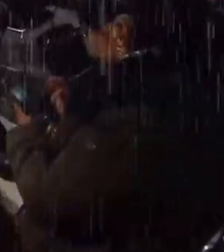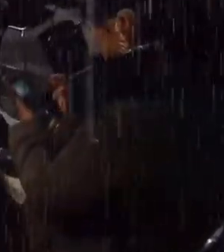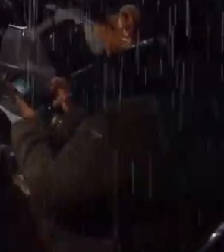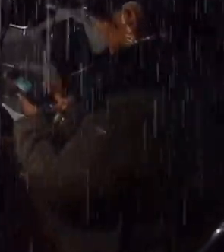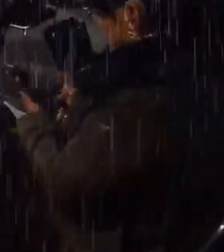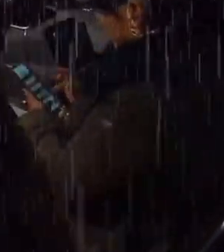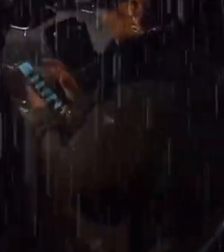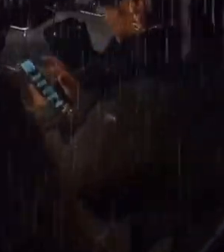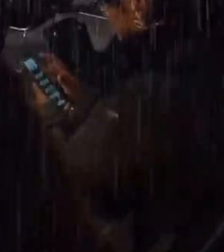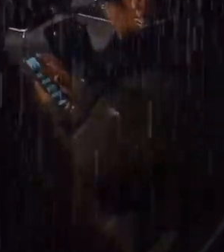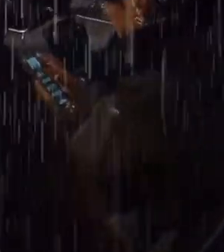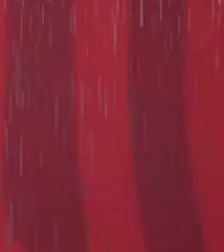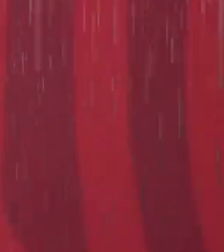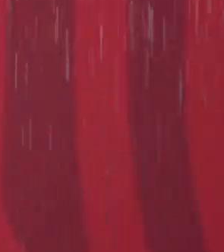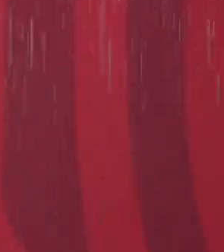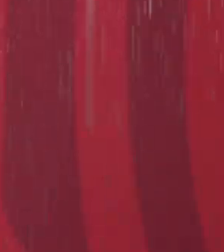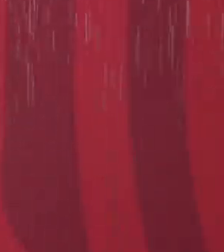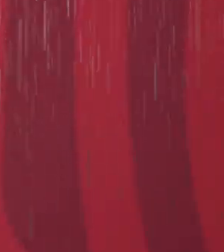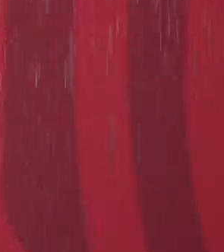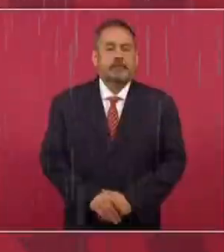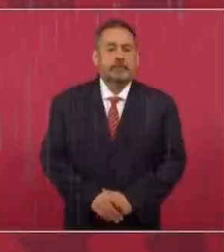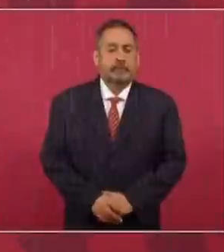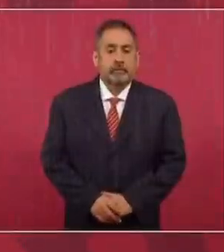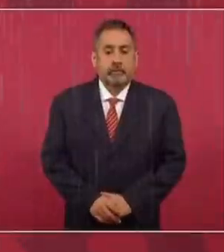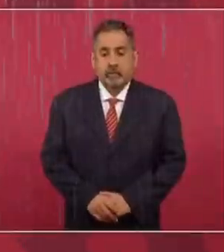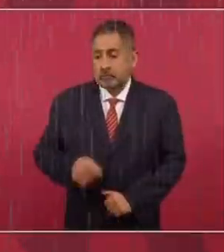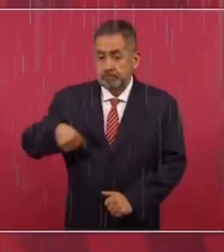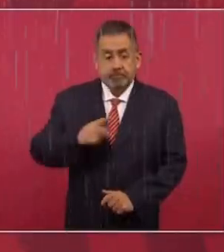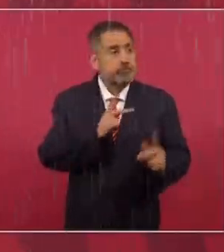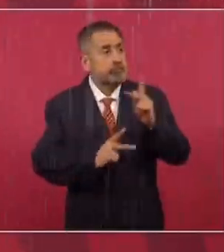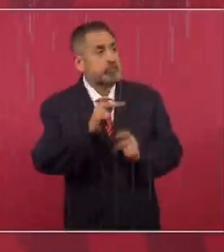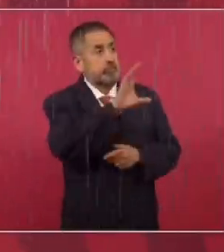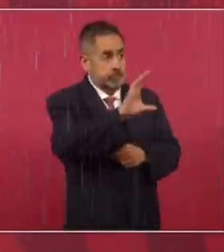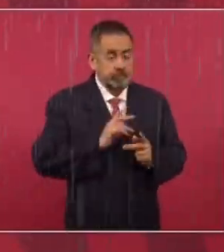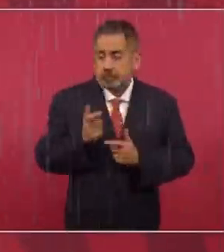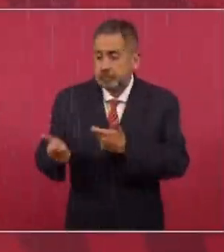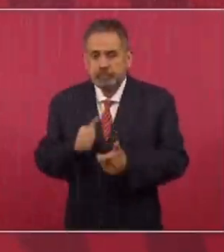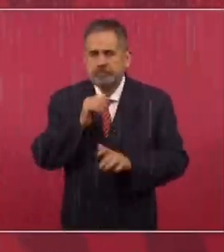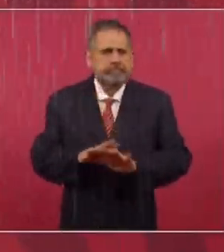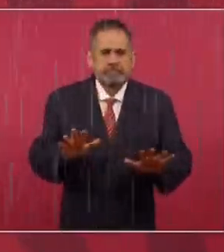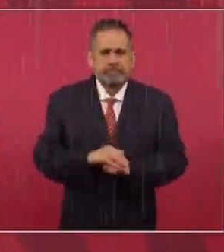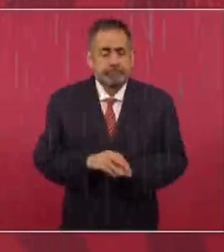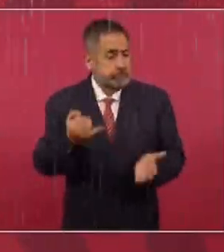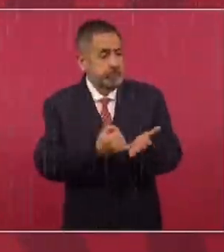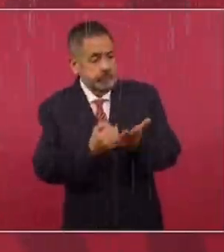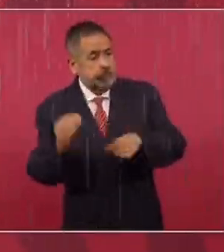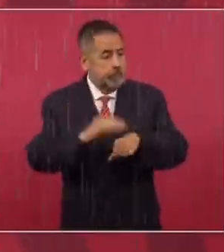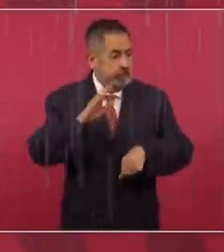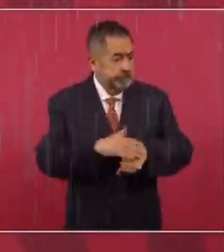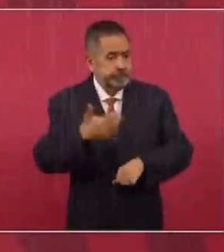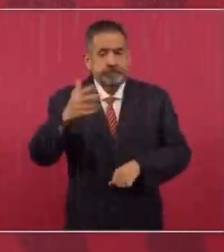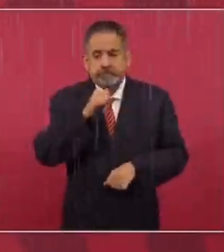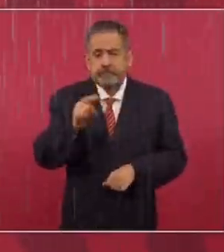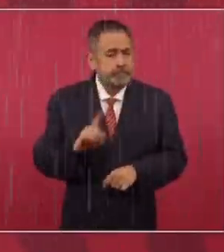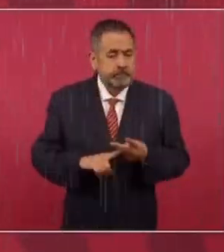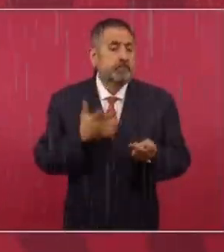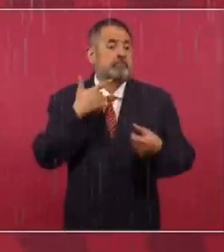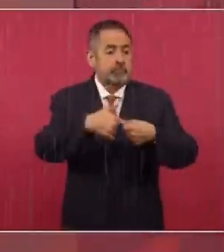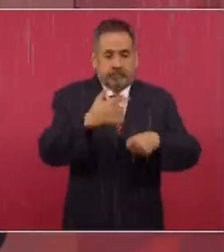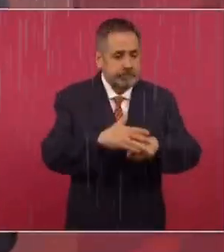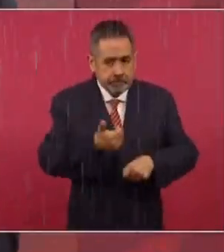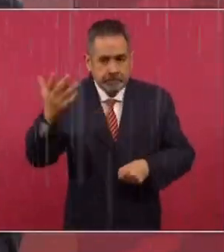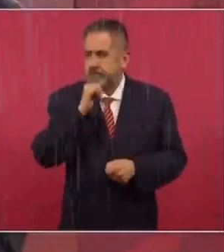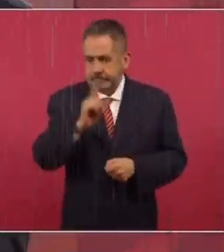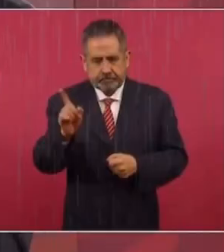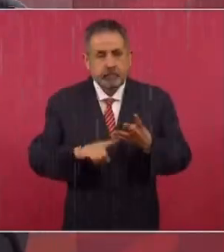Y nos funcionó porque hemos contratado deuda adicional, no han aumentado los impuestos, no han habido gasolinazos,